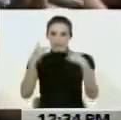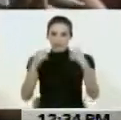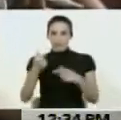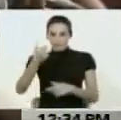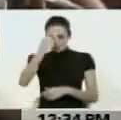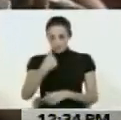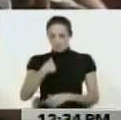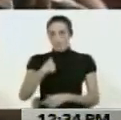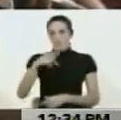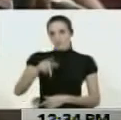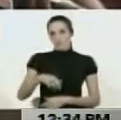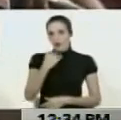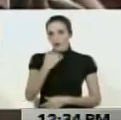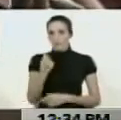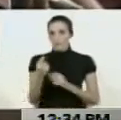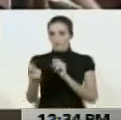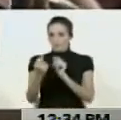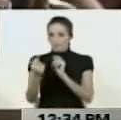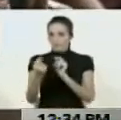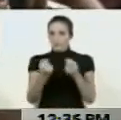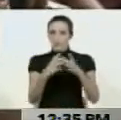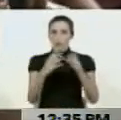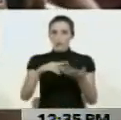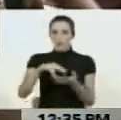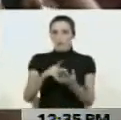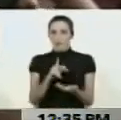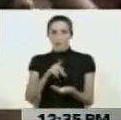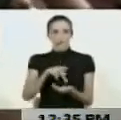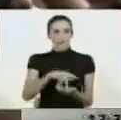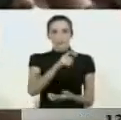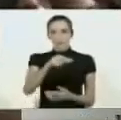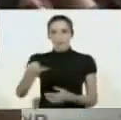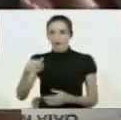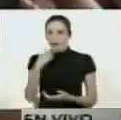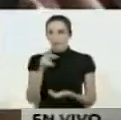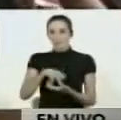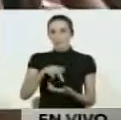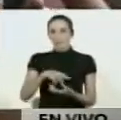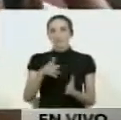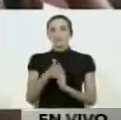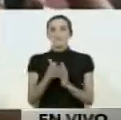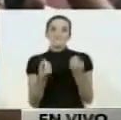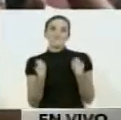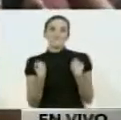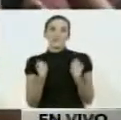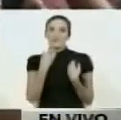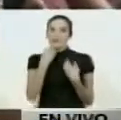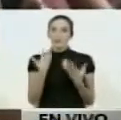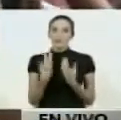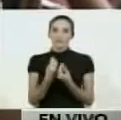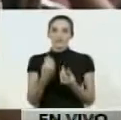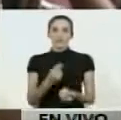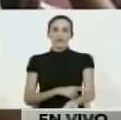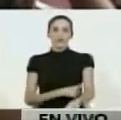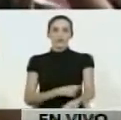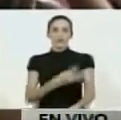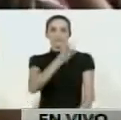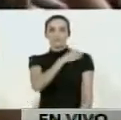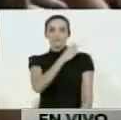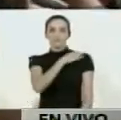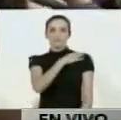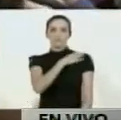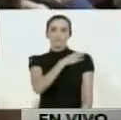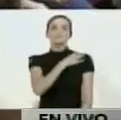Pues vamos a tener un conversatorio con todos los que asistan allí sobre esas vivencias con nuestro querido hermano comandante, y